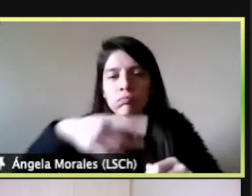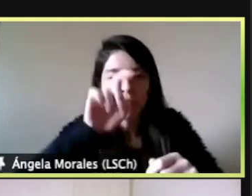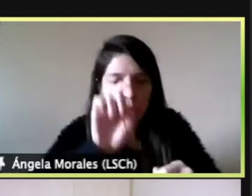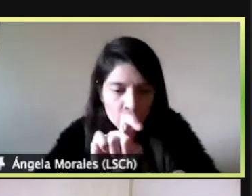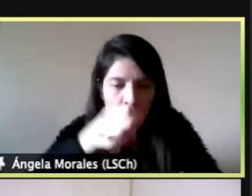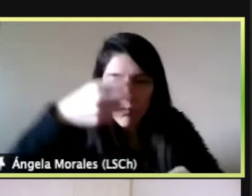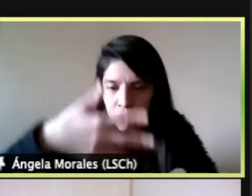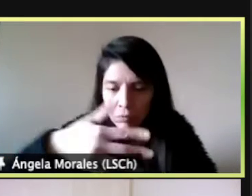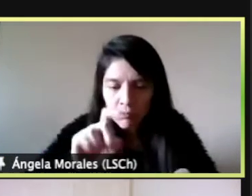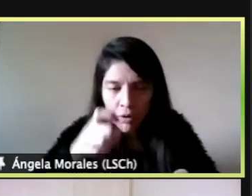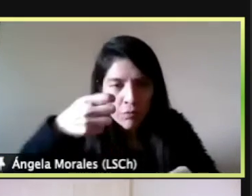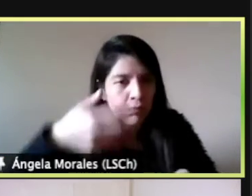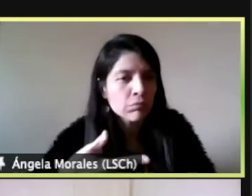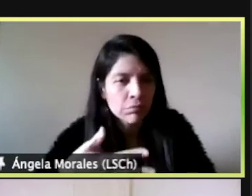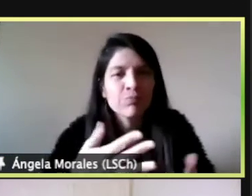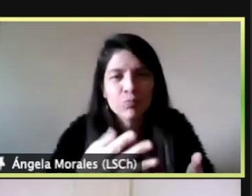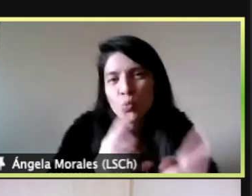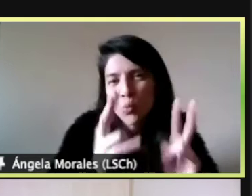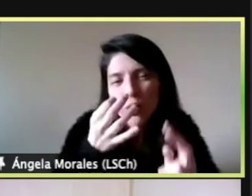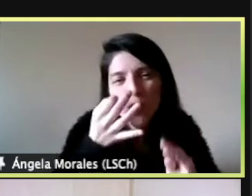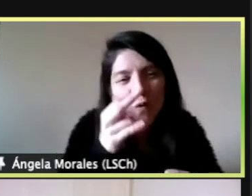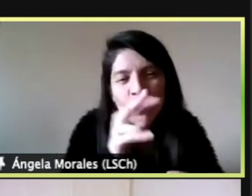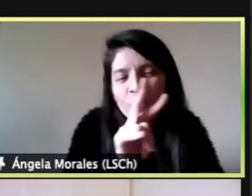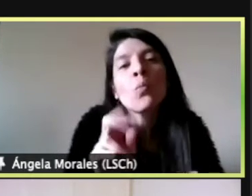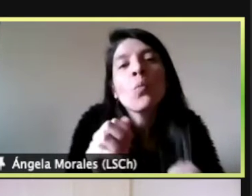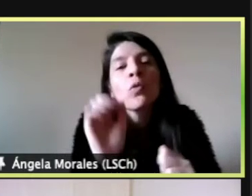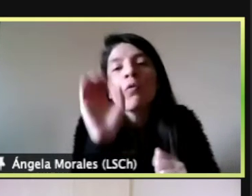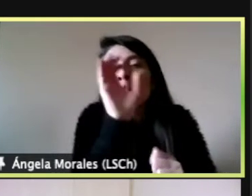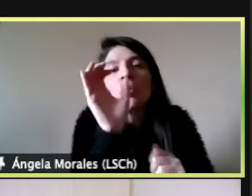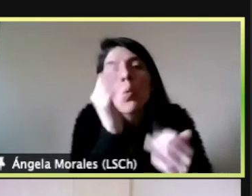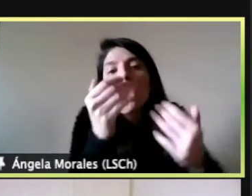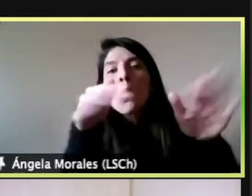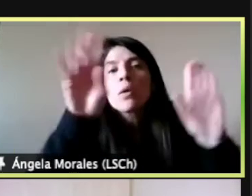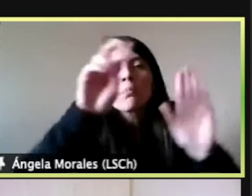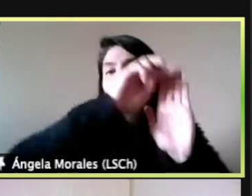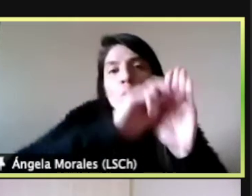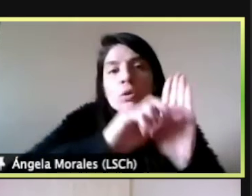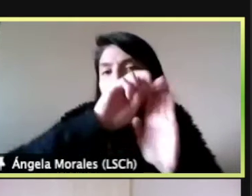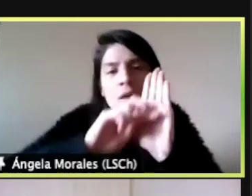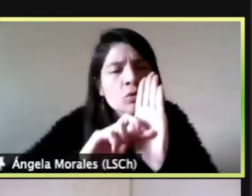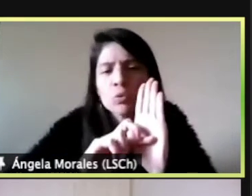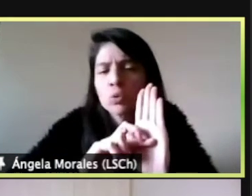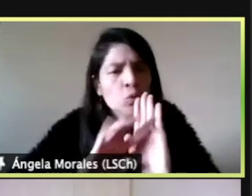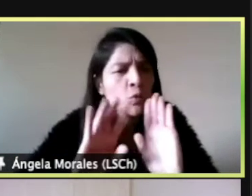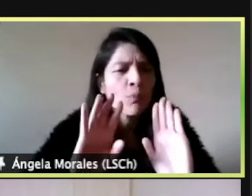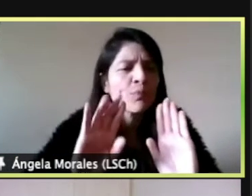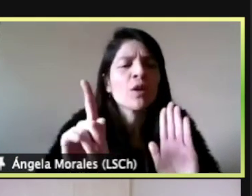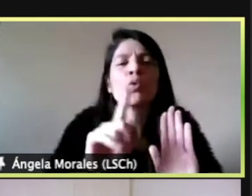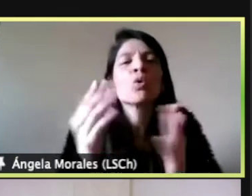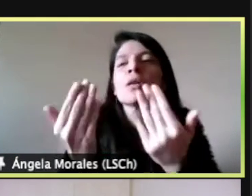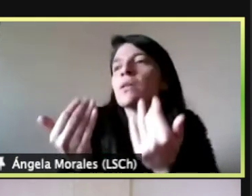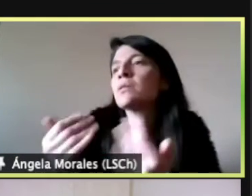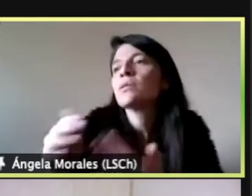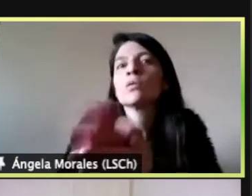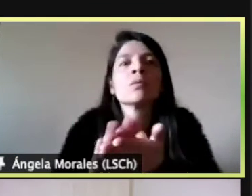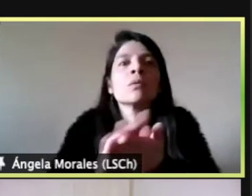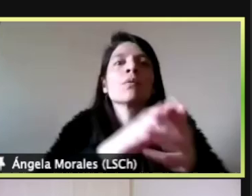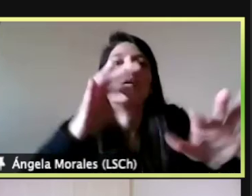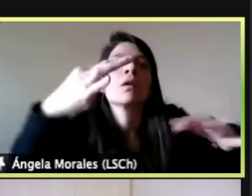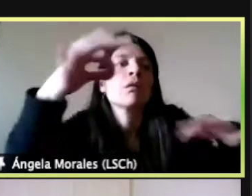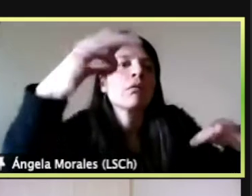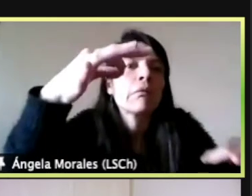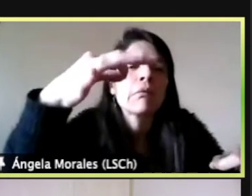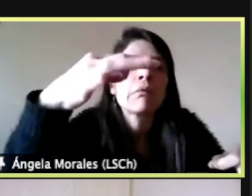yo puedo buscar cualquier proyecto sin necesidad de estar buscando la mano en una lista interminable de valores. Por